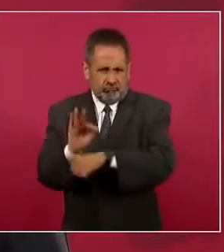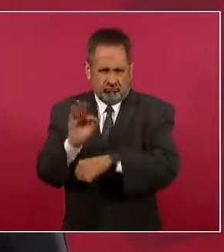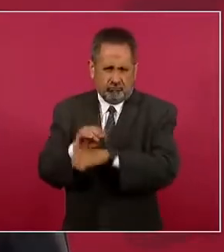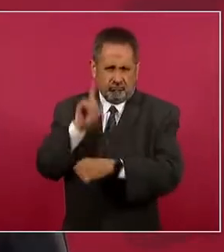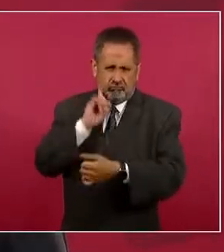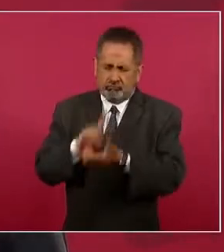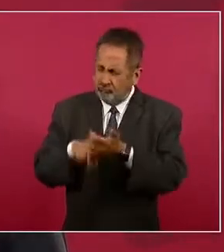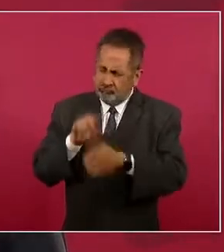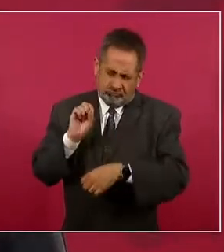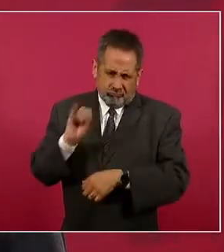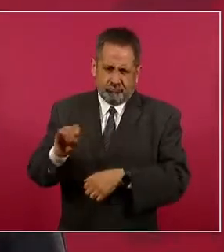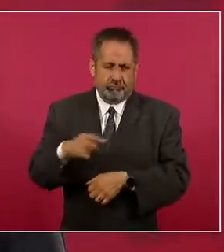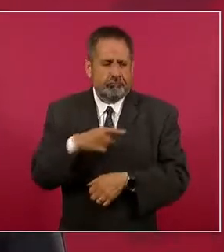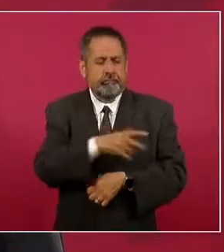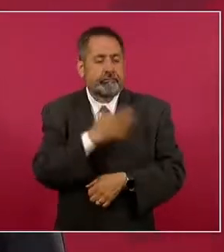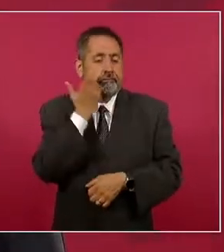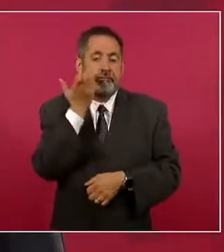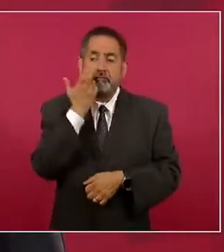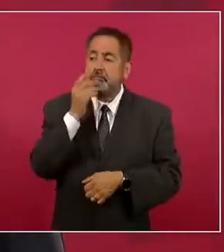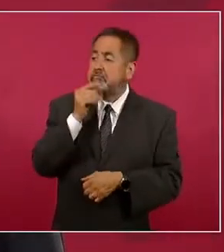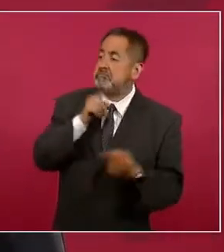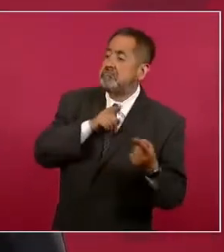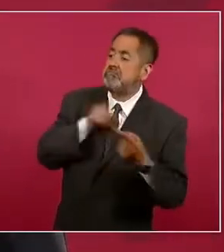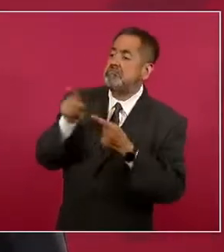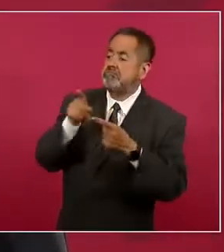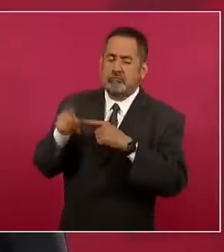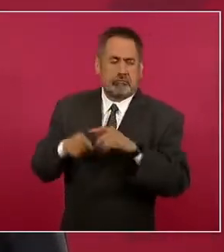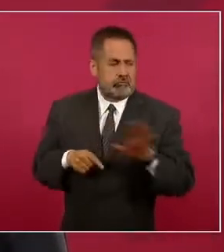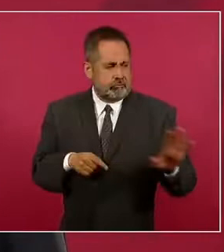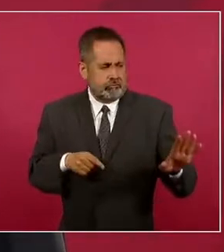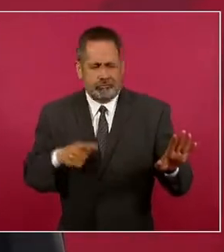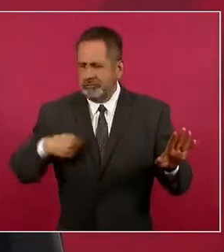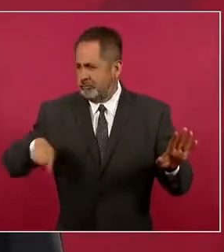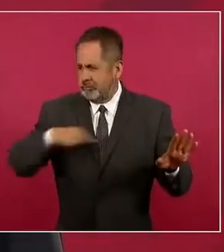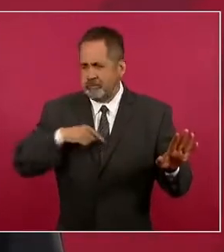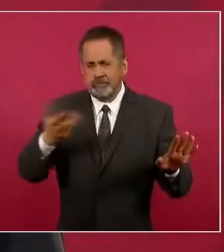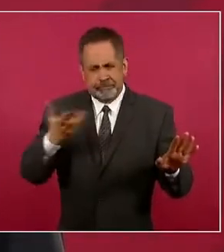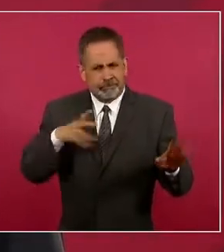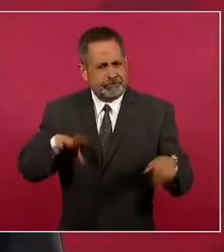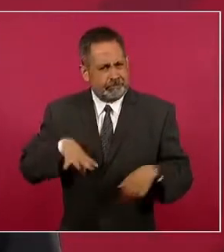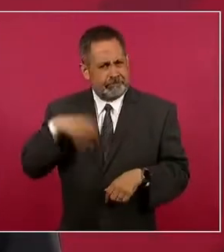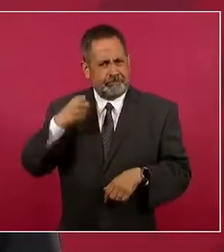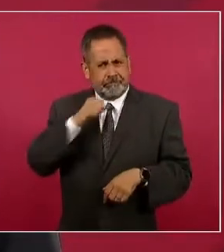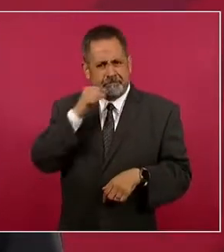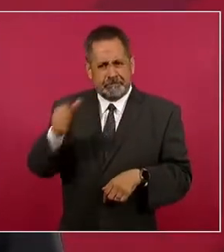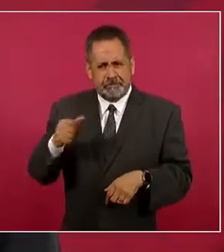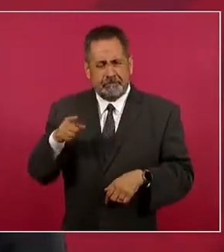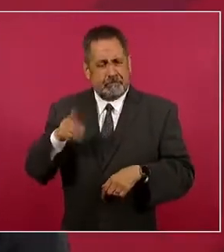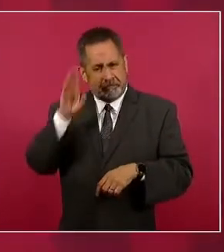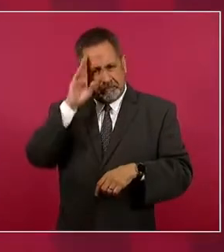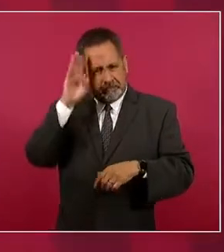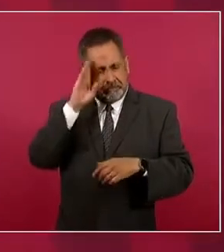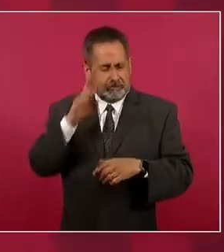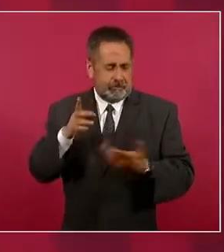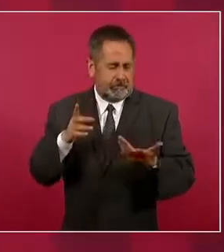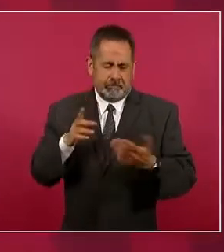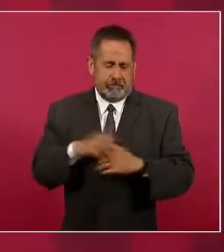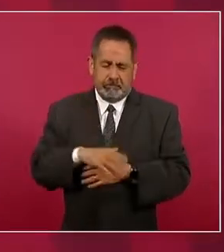defendiendo a las mujeres, evitando abusos a mujeres y desde luego lo extremo que es el